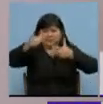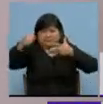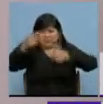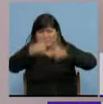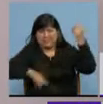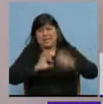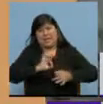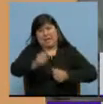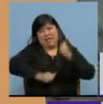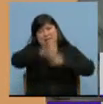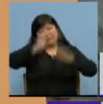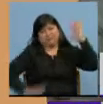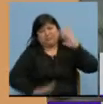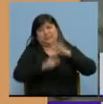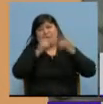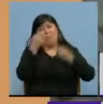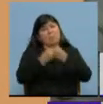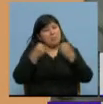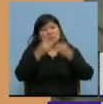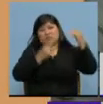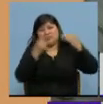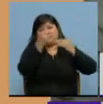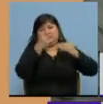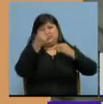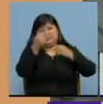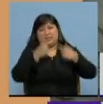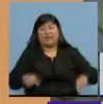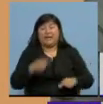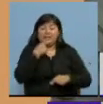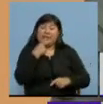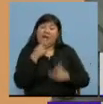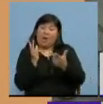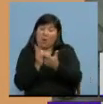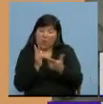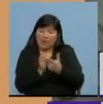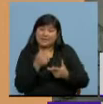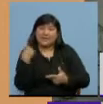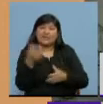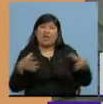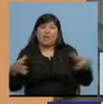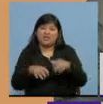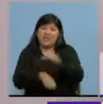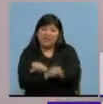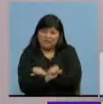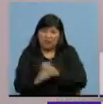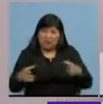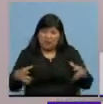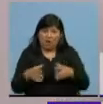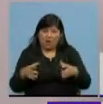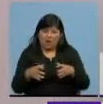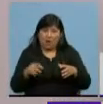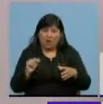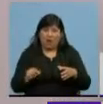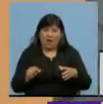varios subcampeonatos logrados. Y hablando de esto, Guillermo, en el fútbol siempre se dijo que cuando vos salís campeón prácticamente el segundo se lo olvida. ¿En el